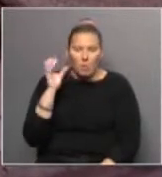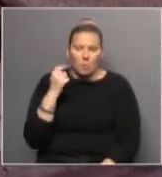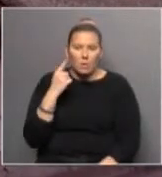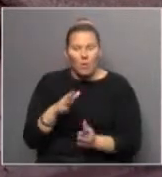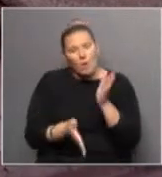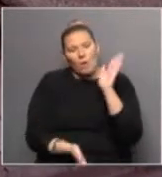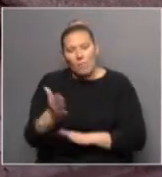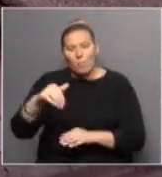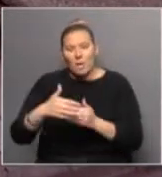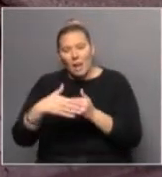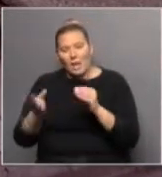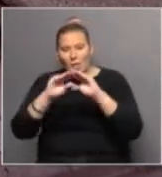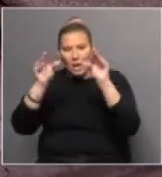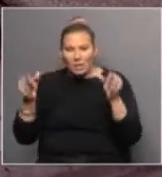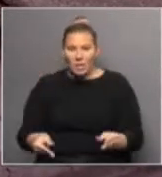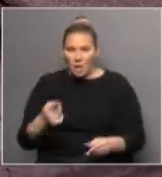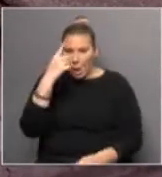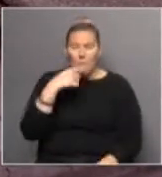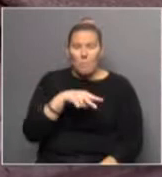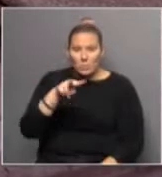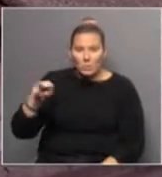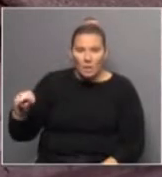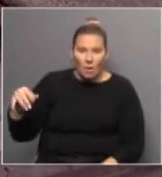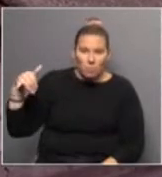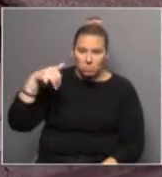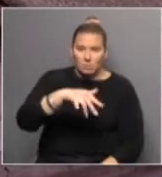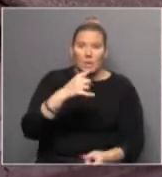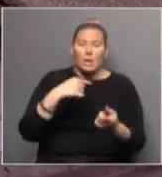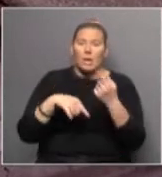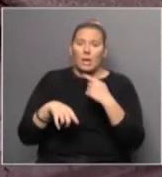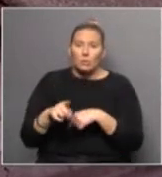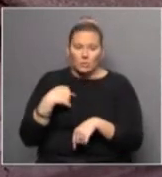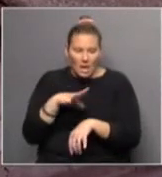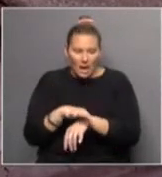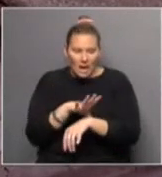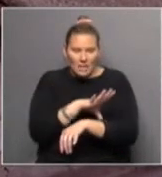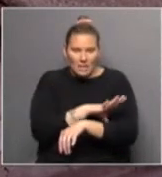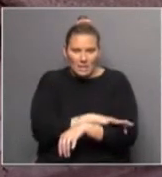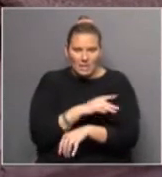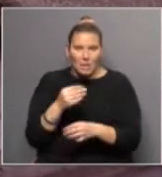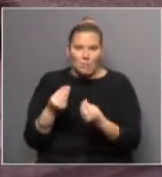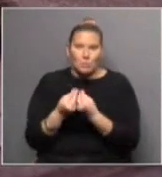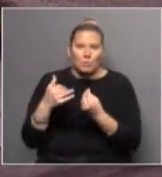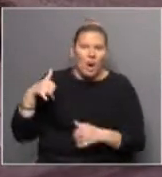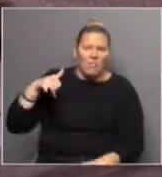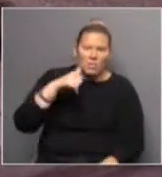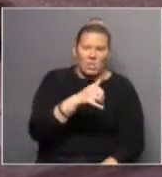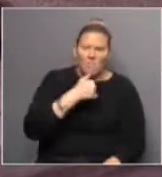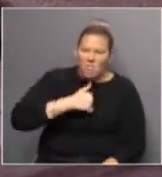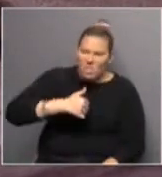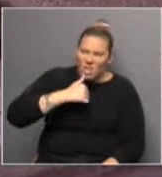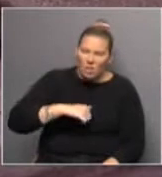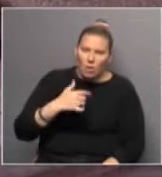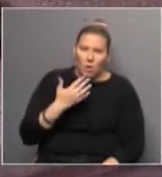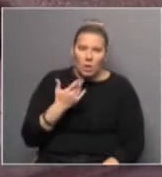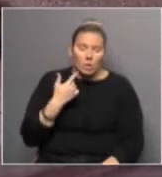lado donde está la Telarena estaba el Museo de la Aeronáutica. Entonces, en el jardín había un montón de aviones viejos muy atractivos